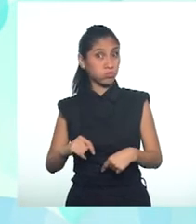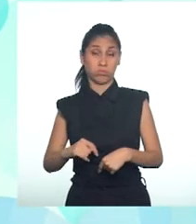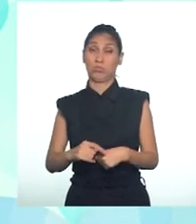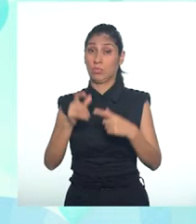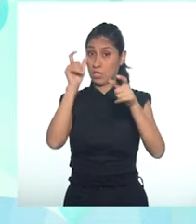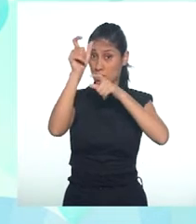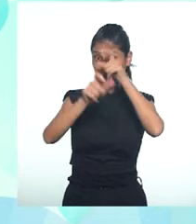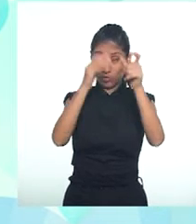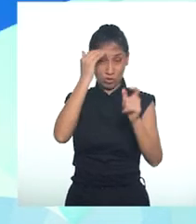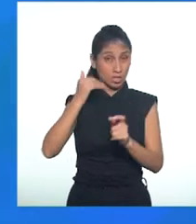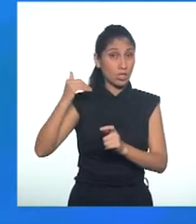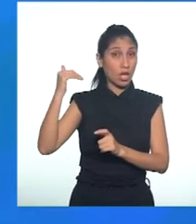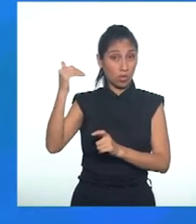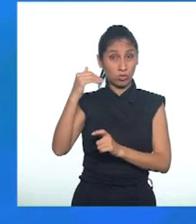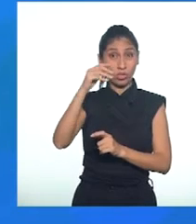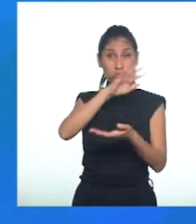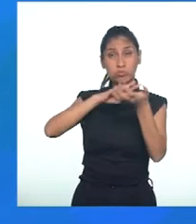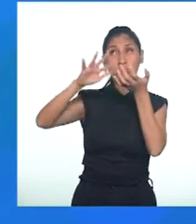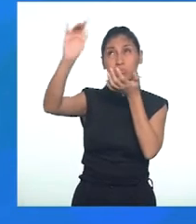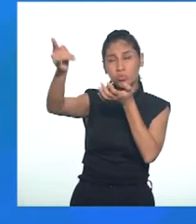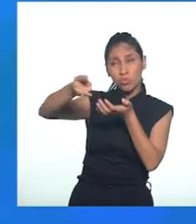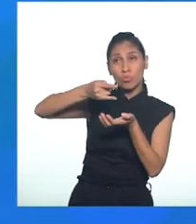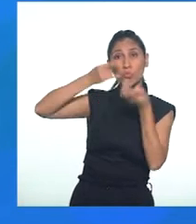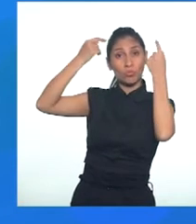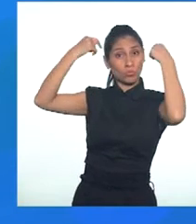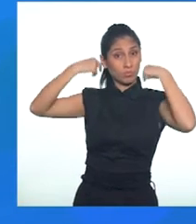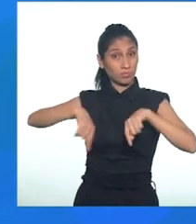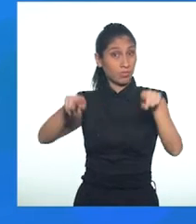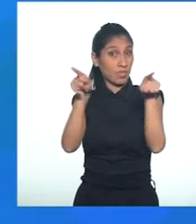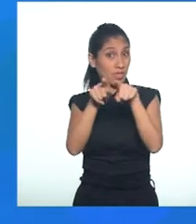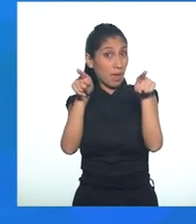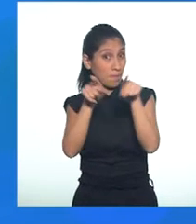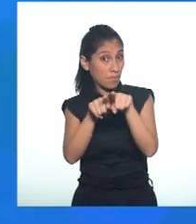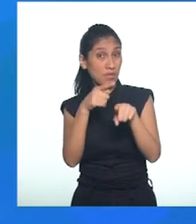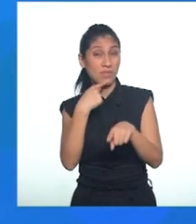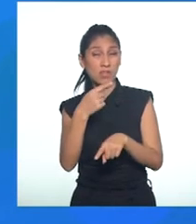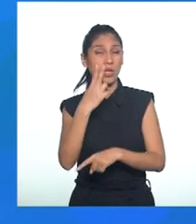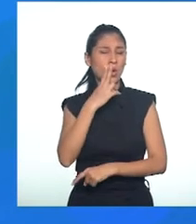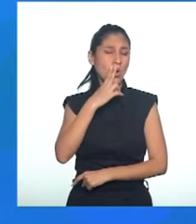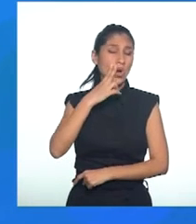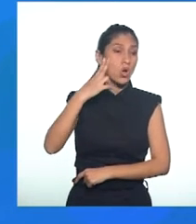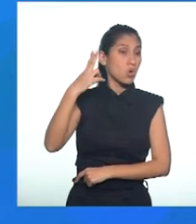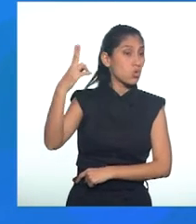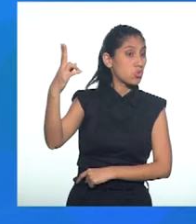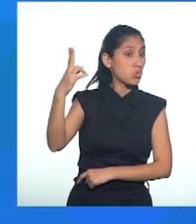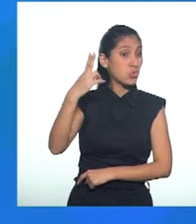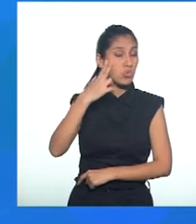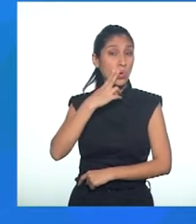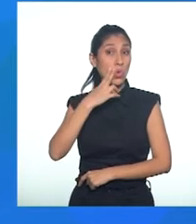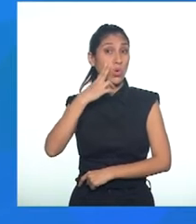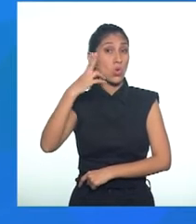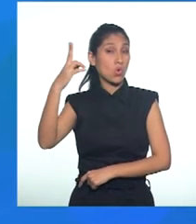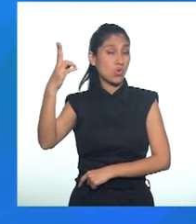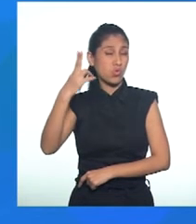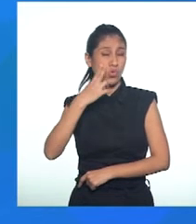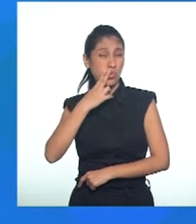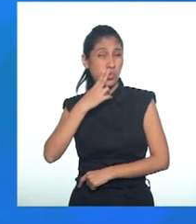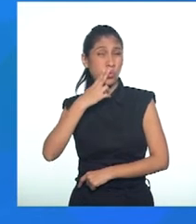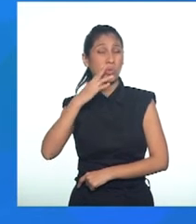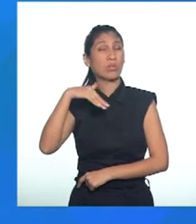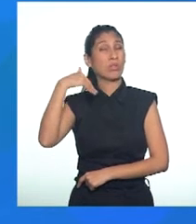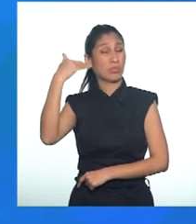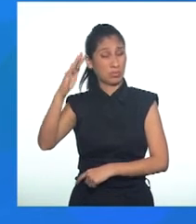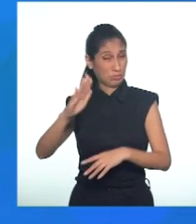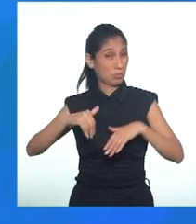más productivos de su vida. También dice que el tabaquismo aumenta considerablemente el riesgo de enfermar